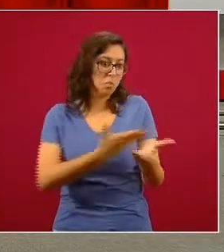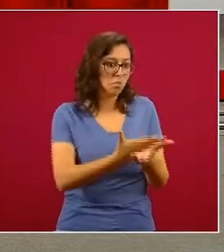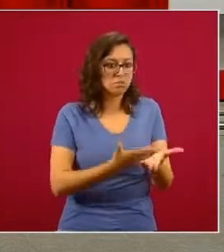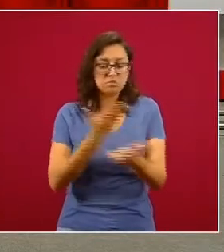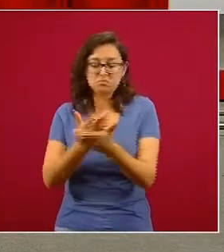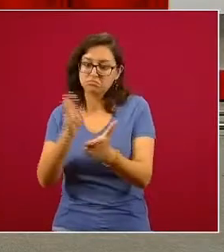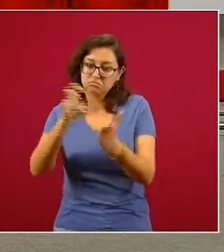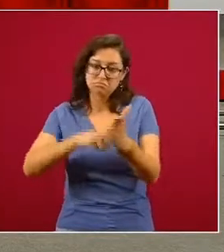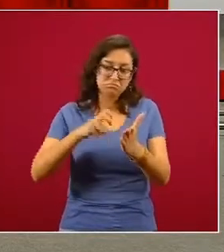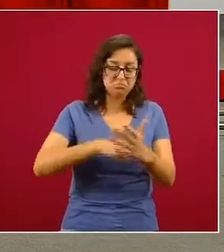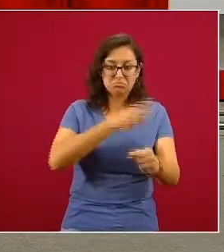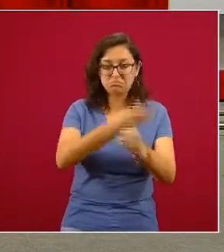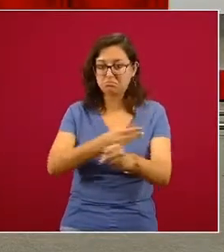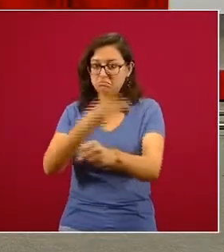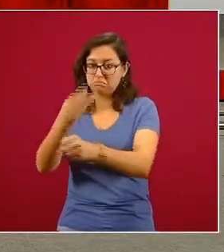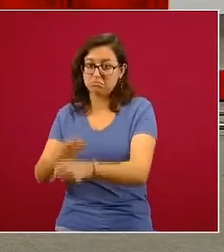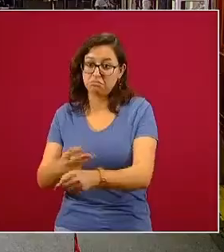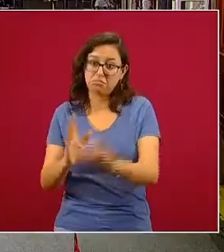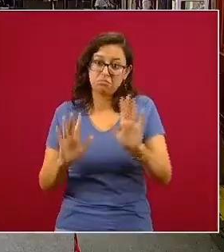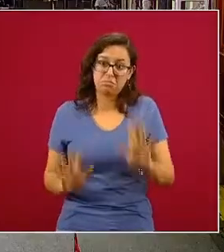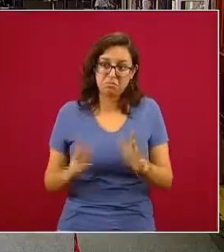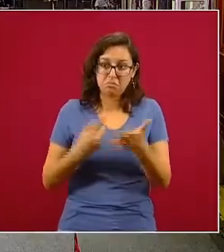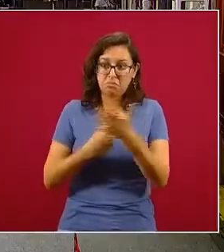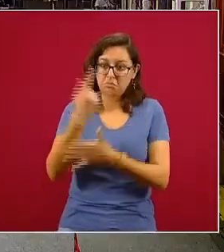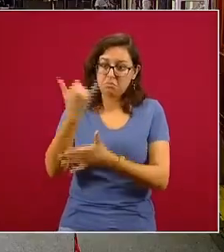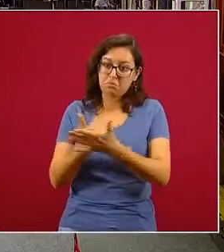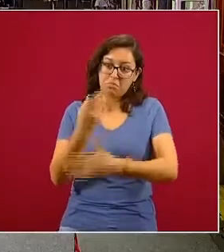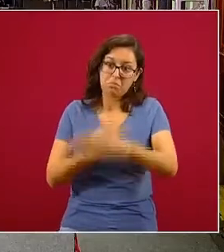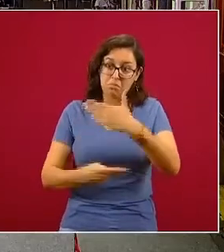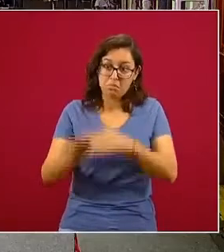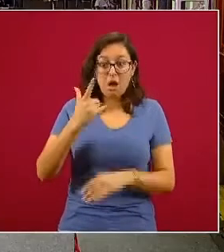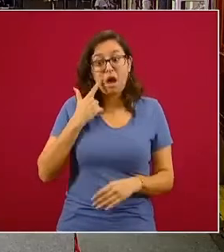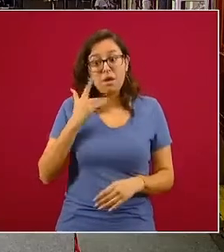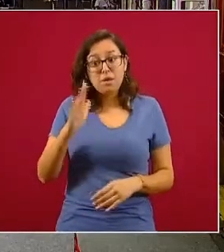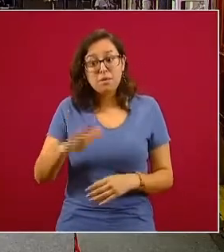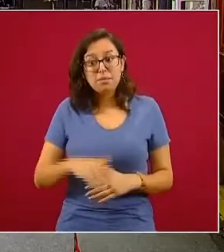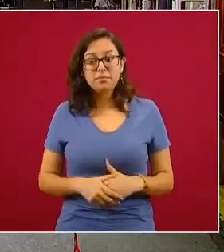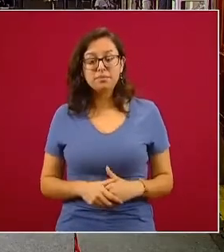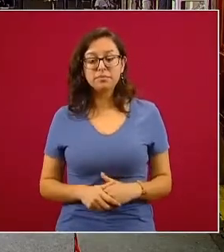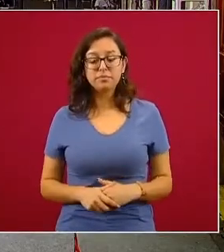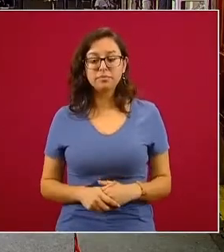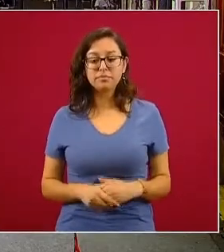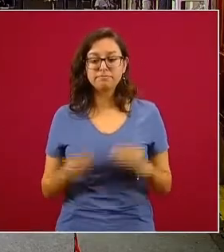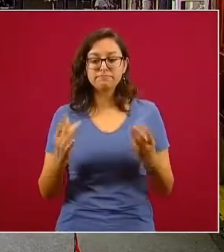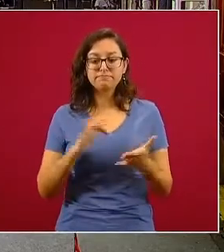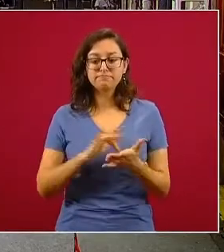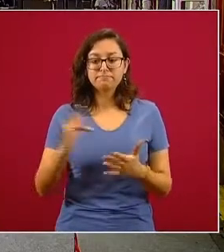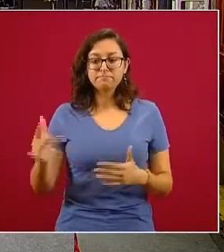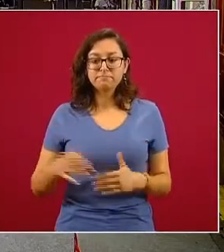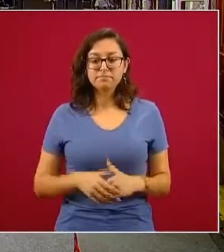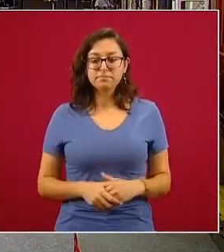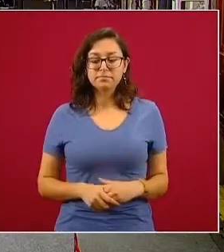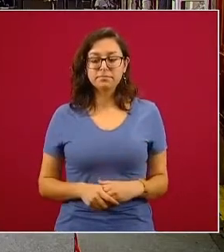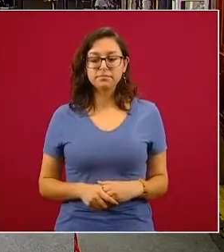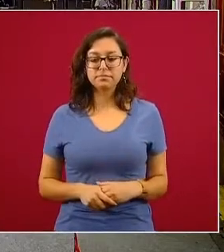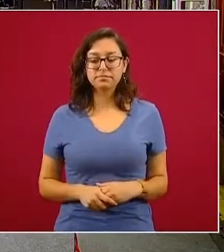o modificaciones al proyecto de presupuesto de egresos de la Federación. Muchas gracias. Por favor.